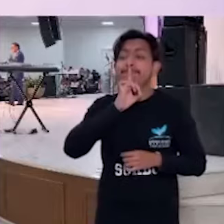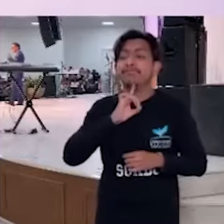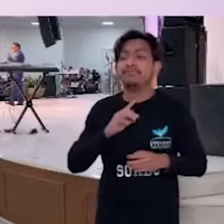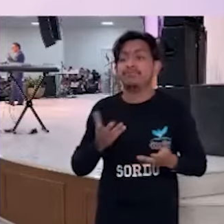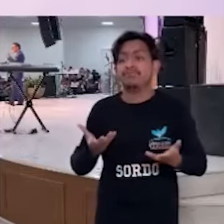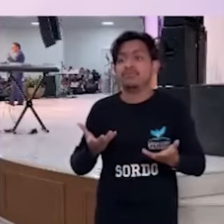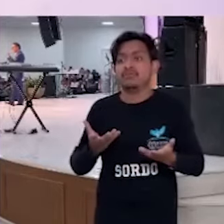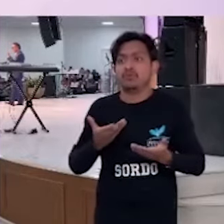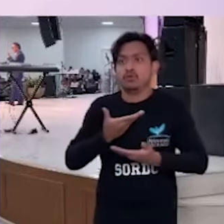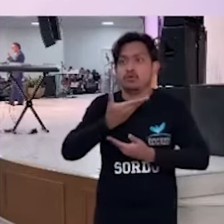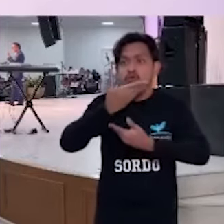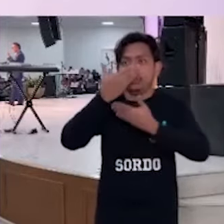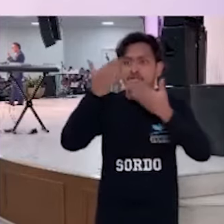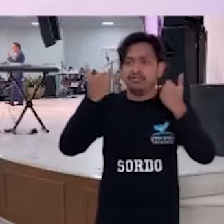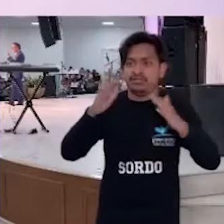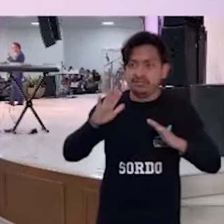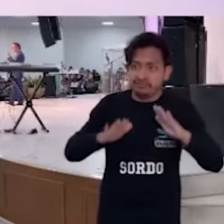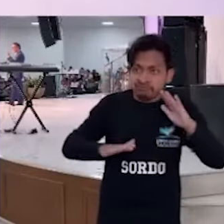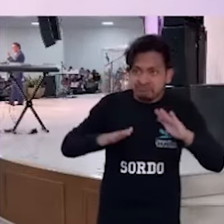¿Las dos?